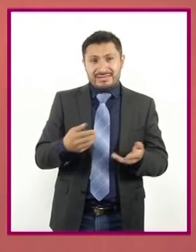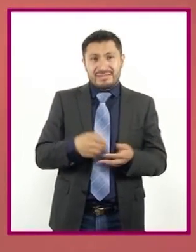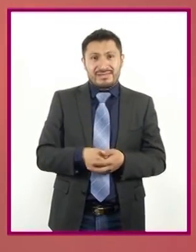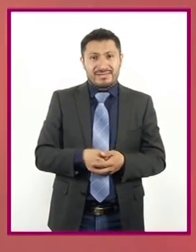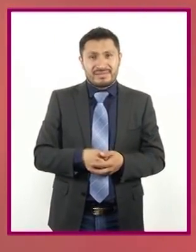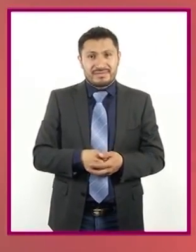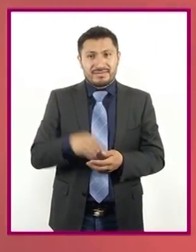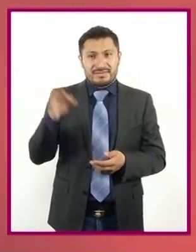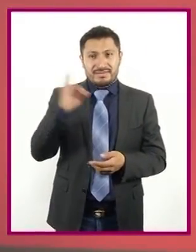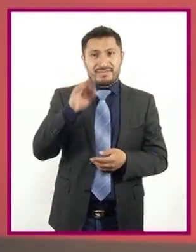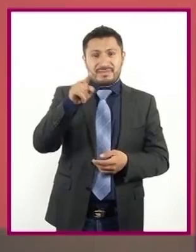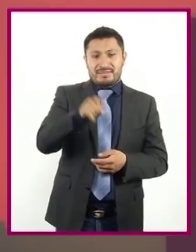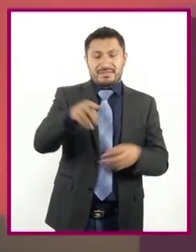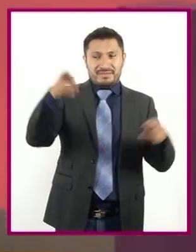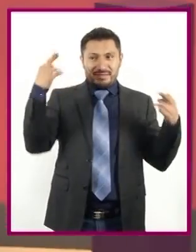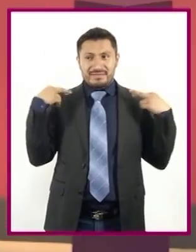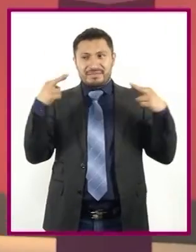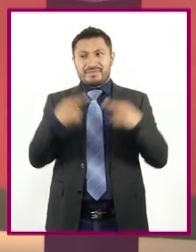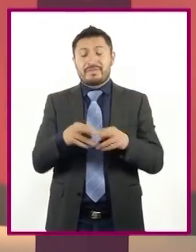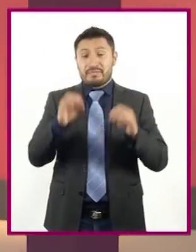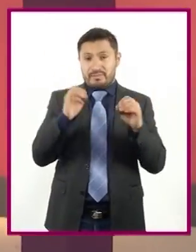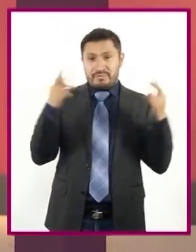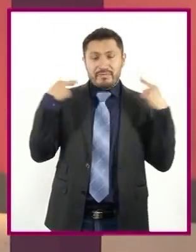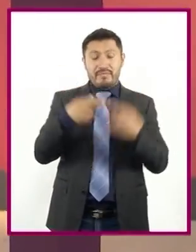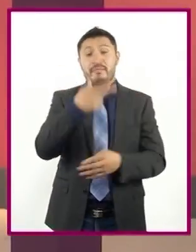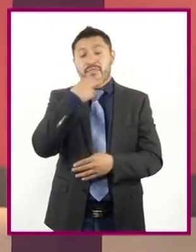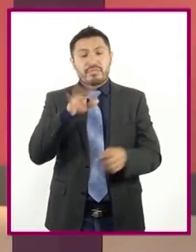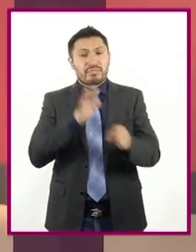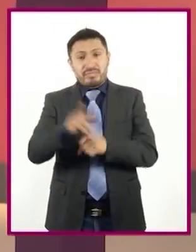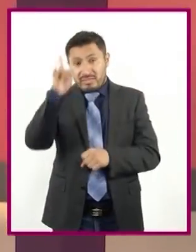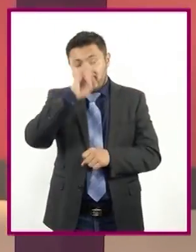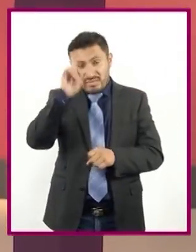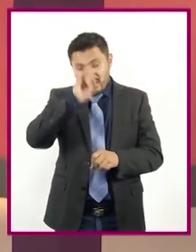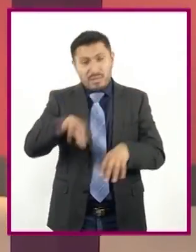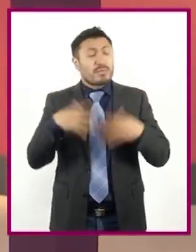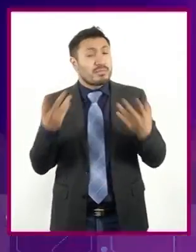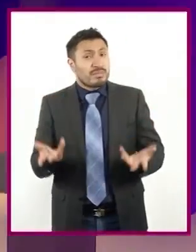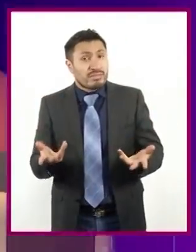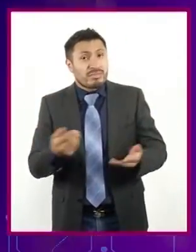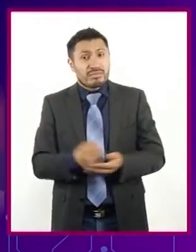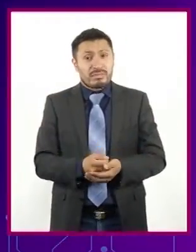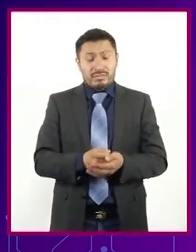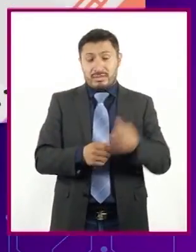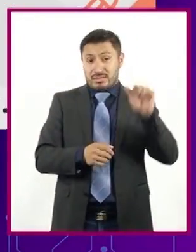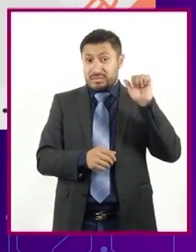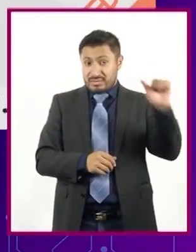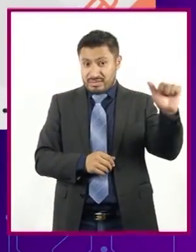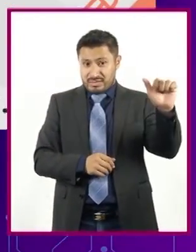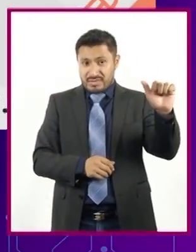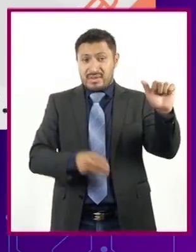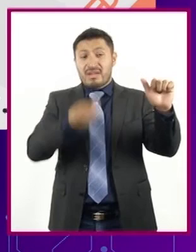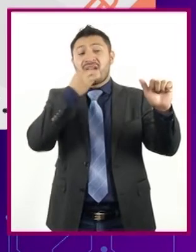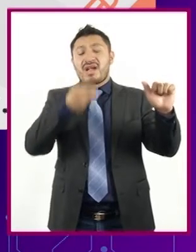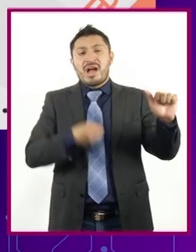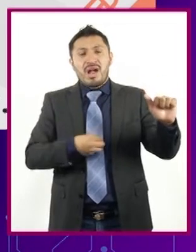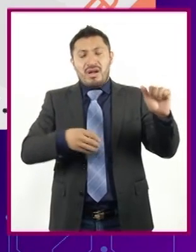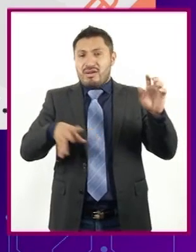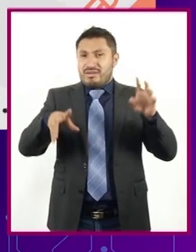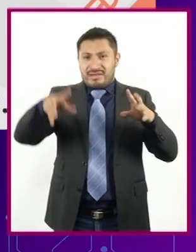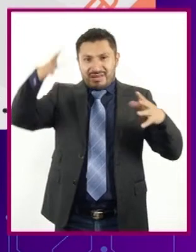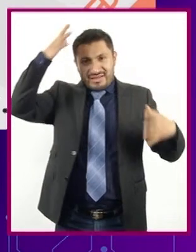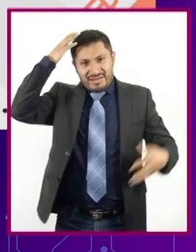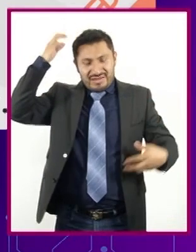Si ustedes fueran la maestra o maestro, ¿qué consejo o refrán le darían? Inciso A: aunque la mona se vista de